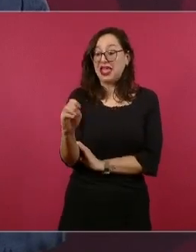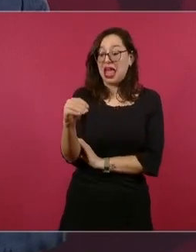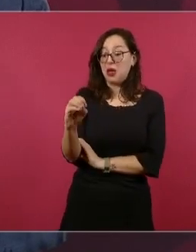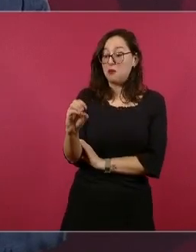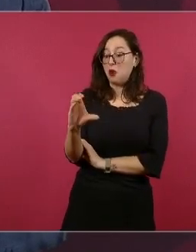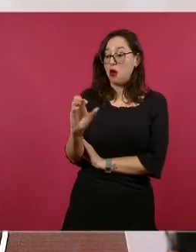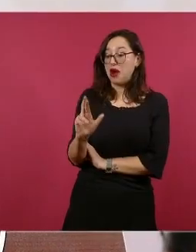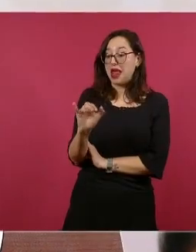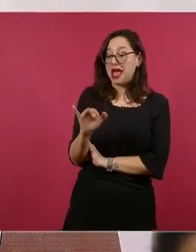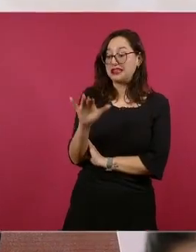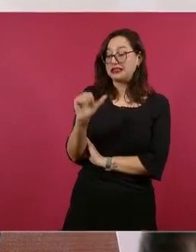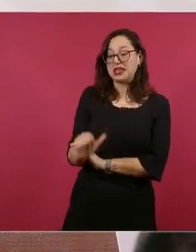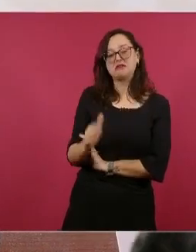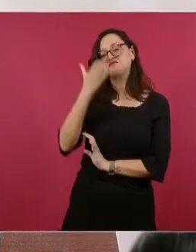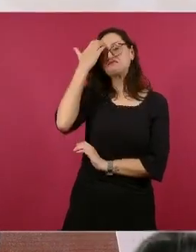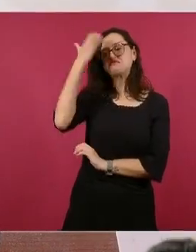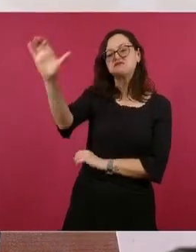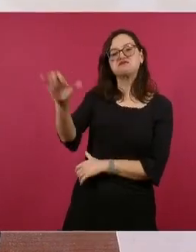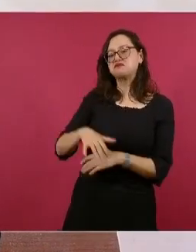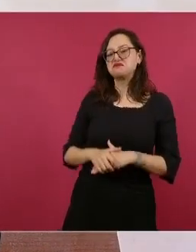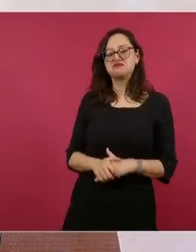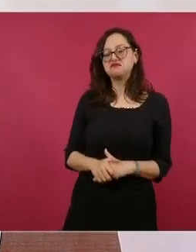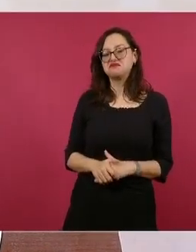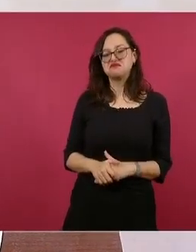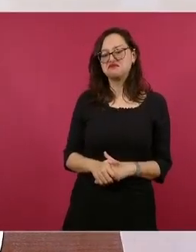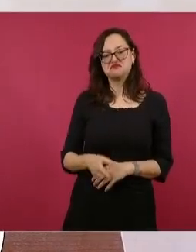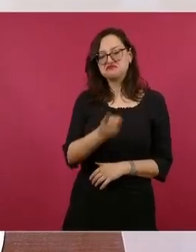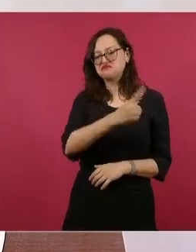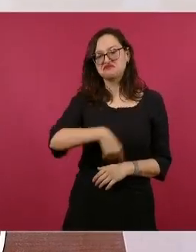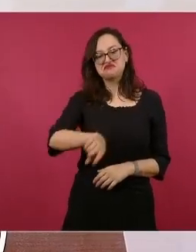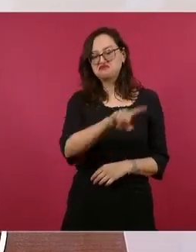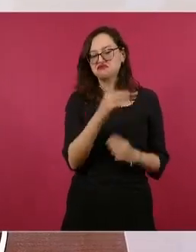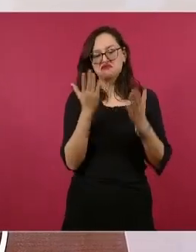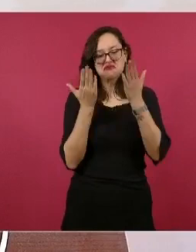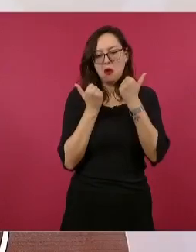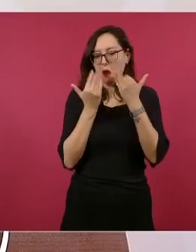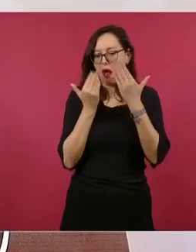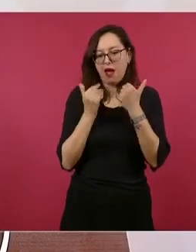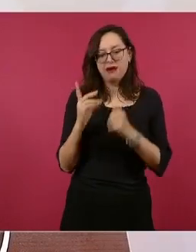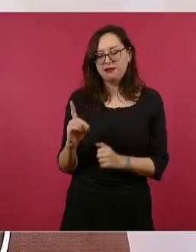ser demócratas en la práctica